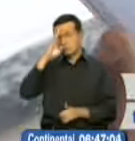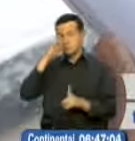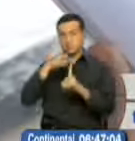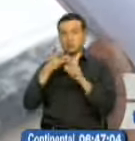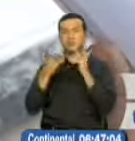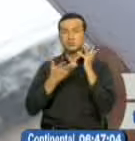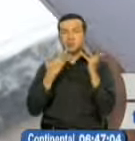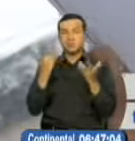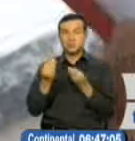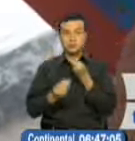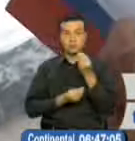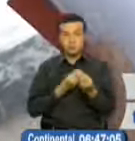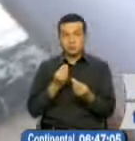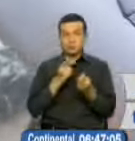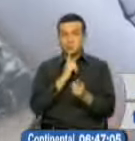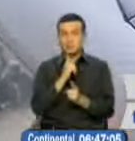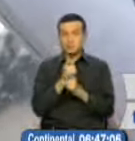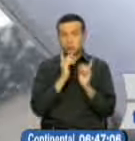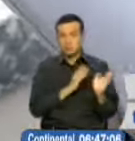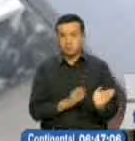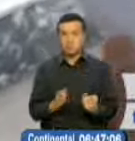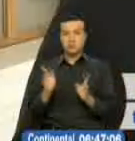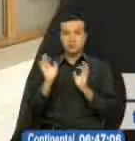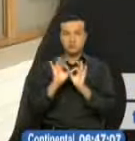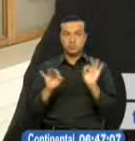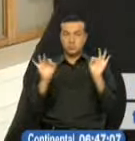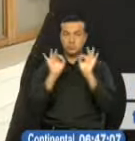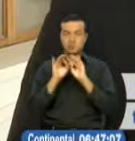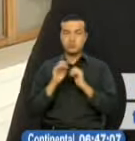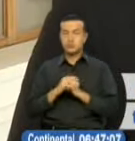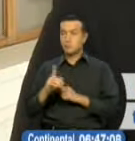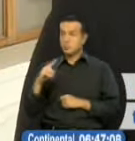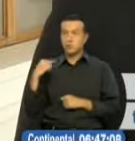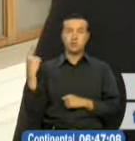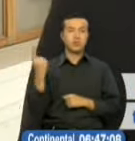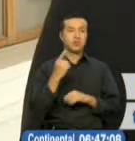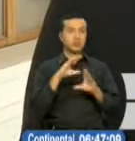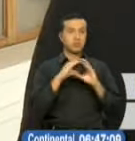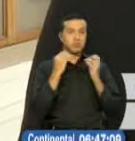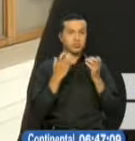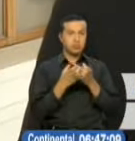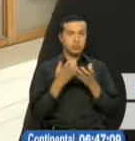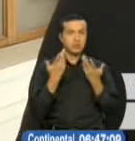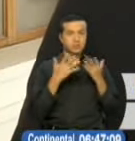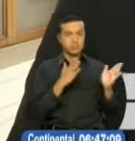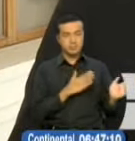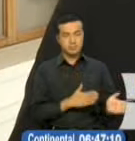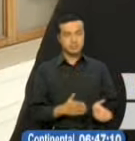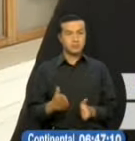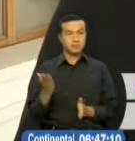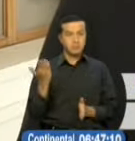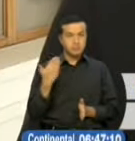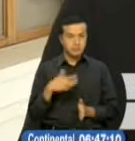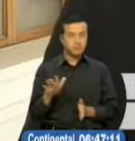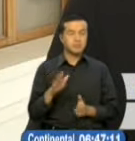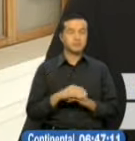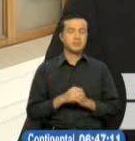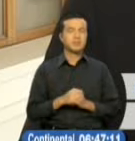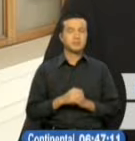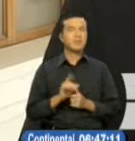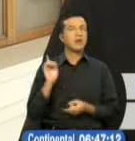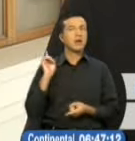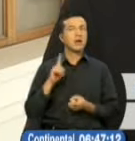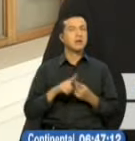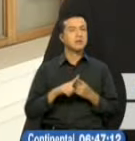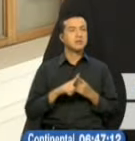generar una transición que sea absolutamente ordenada y planificada. Nosotros como Comité de Transición hemos establecido que hasta hasta